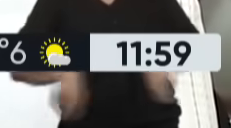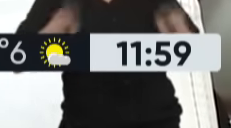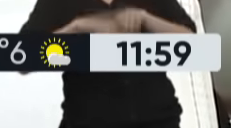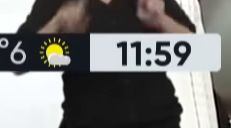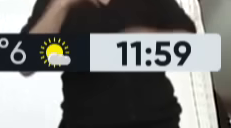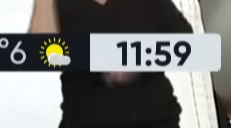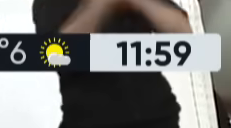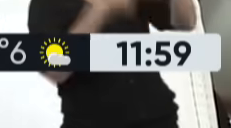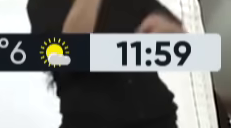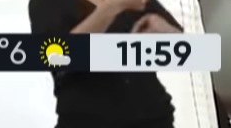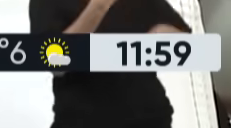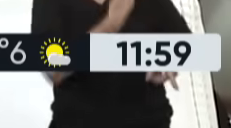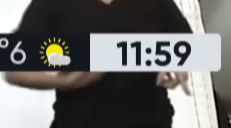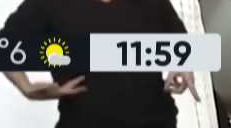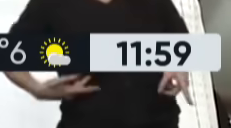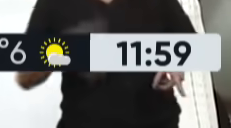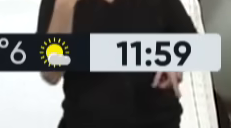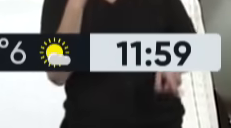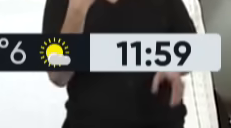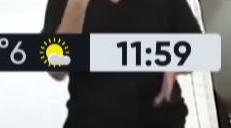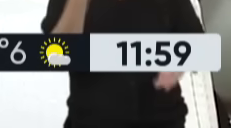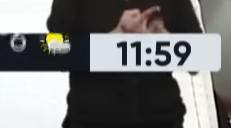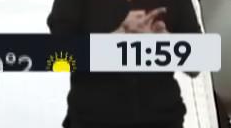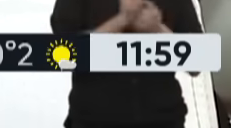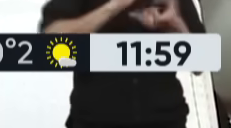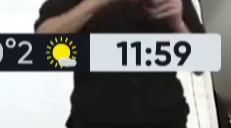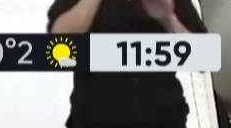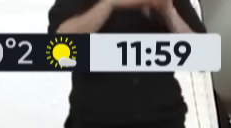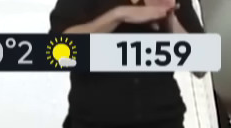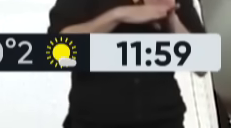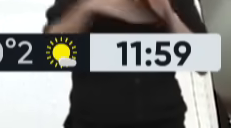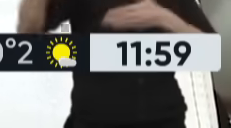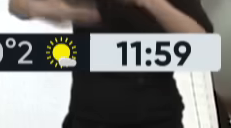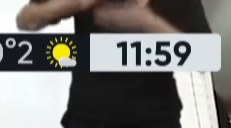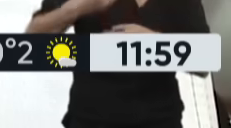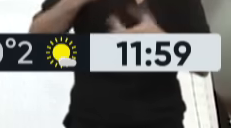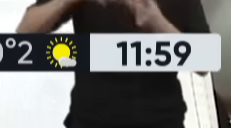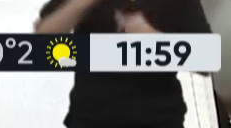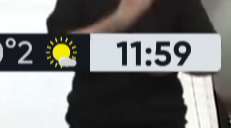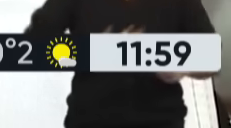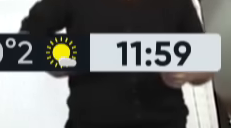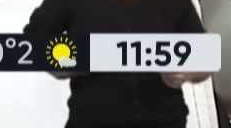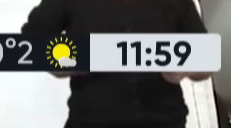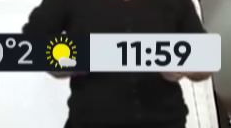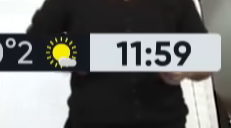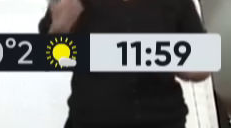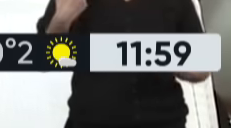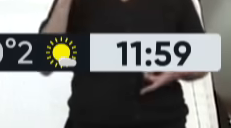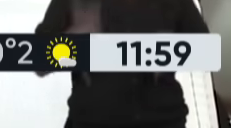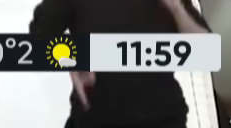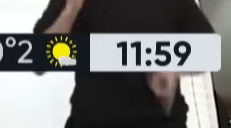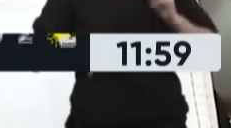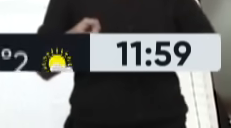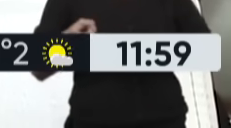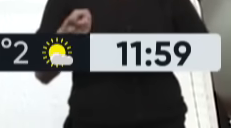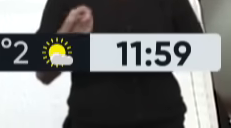bueno, el gobierno toma una restricción en este caso, en este otro caso, en este otro caso. ¿Crees que hay alguna lectura autocrítica del gobierno que diga, bueno, no, en